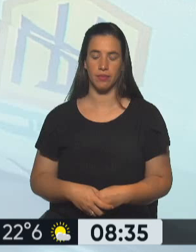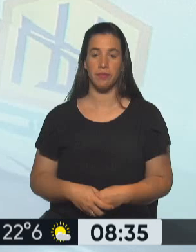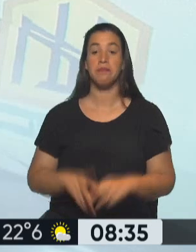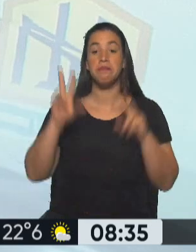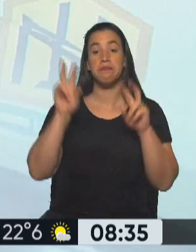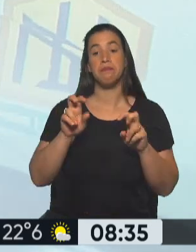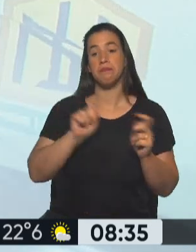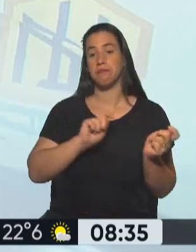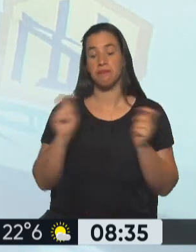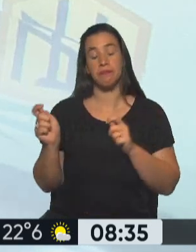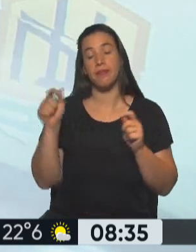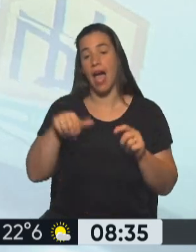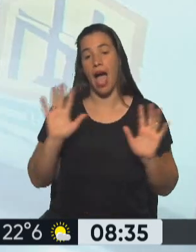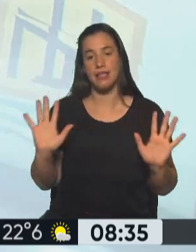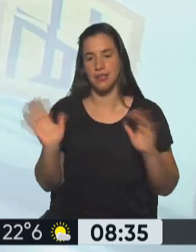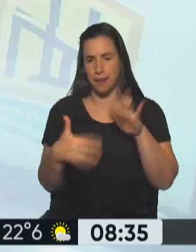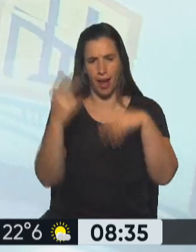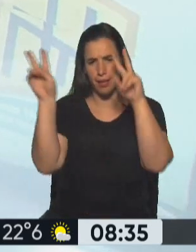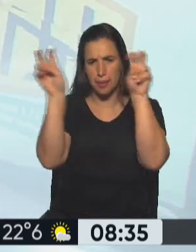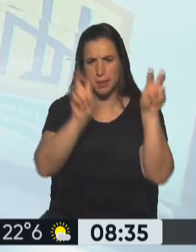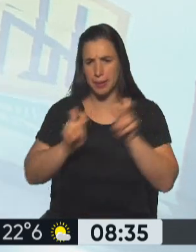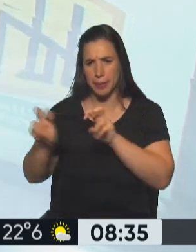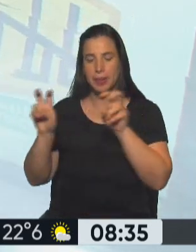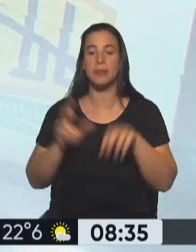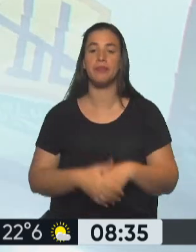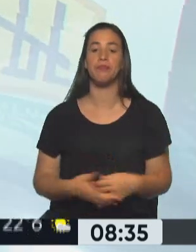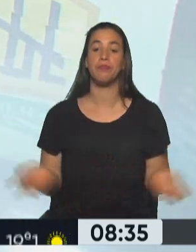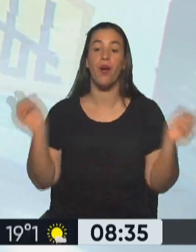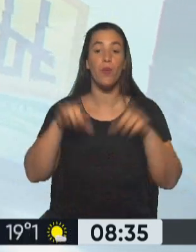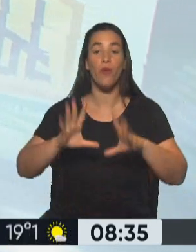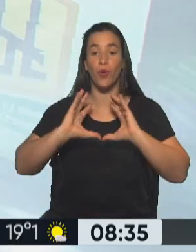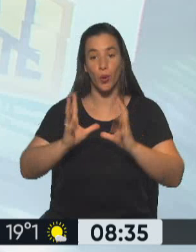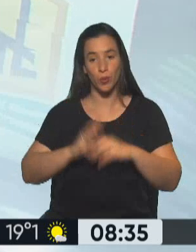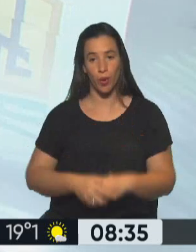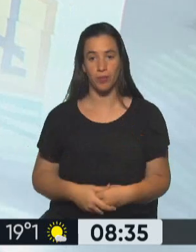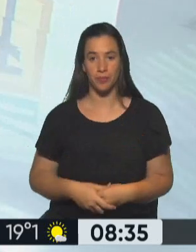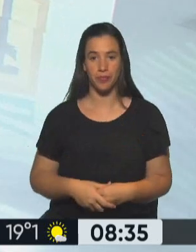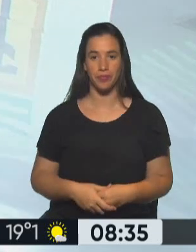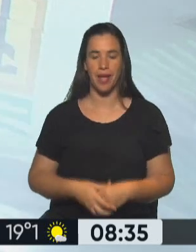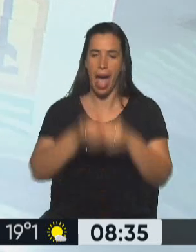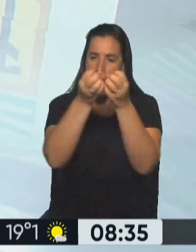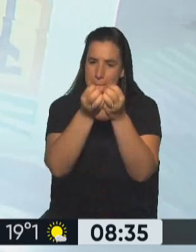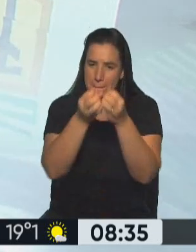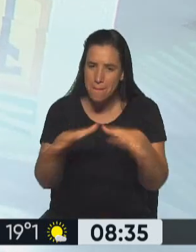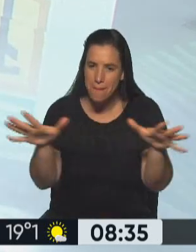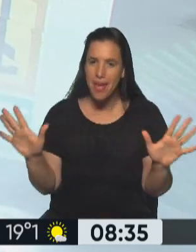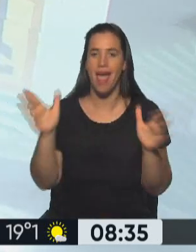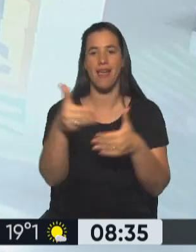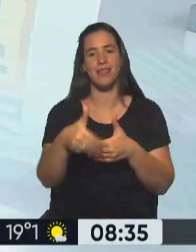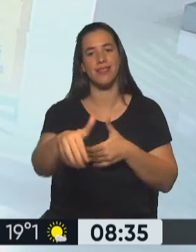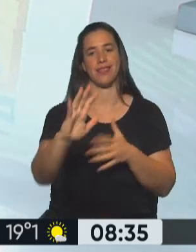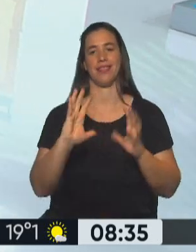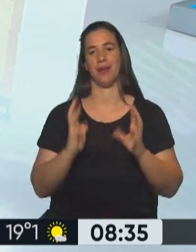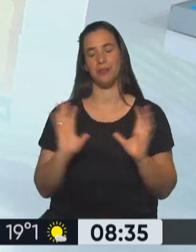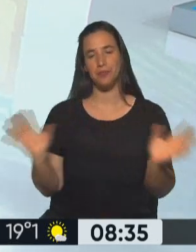un tema con otro, porque es así la realidad. Y volvió al fútbol, ¿eh? Apático. Arranca, arranca. Apático. Vamos,